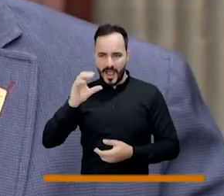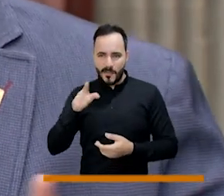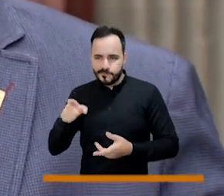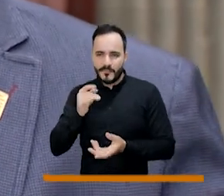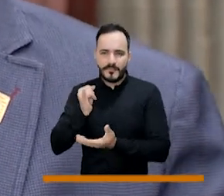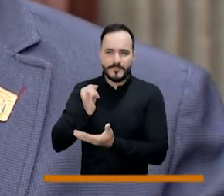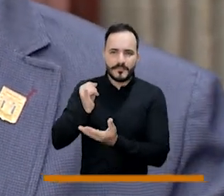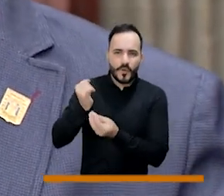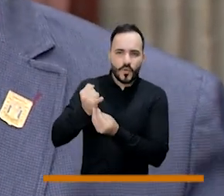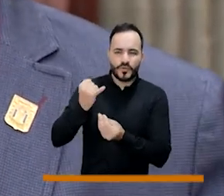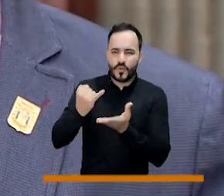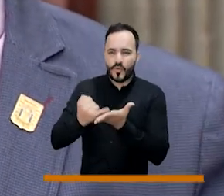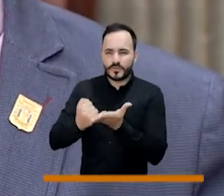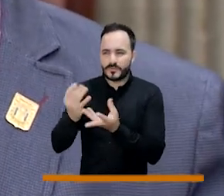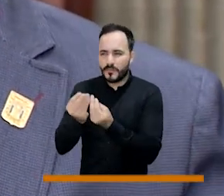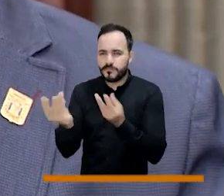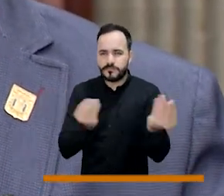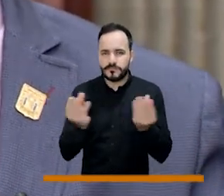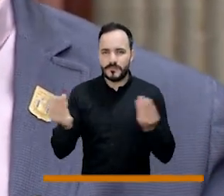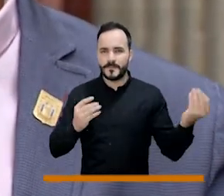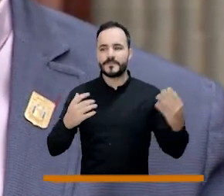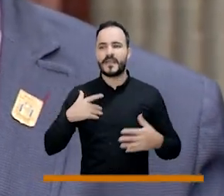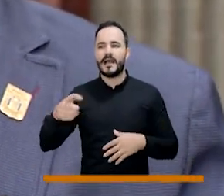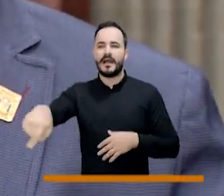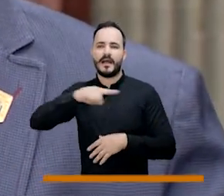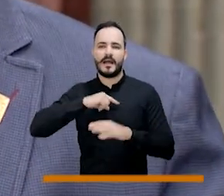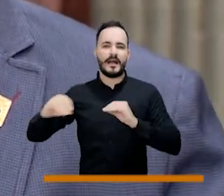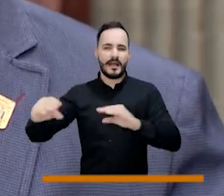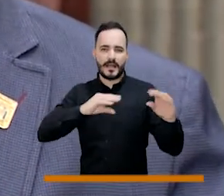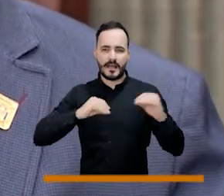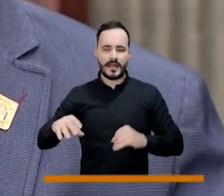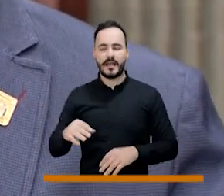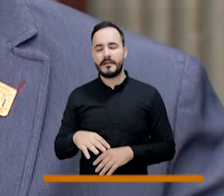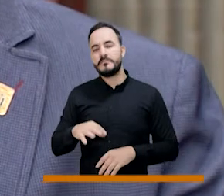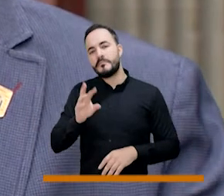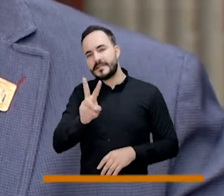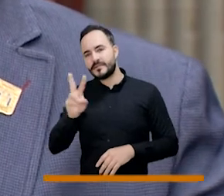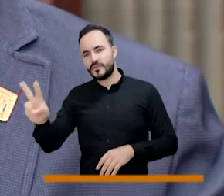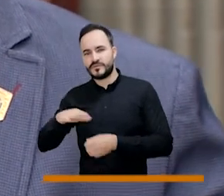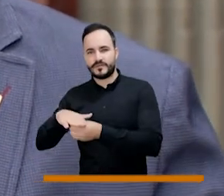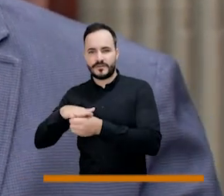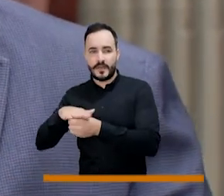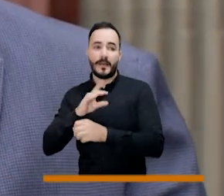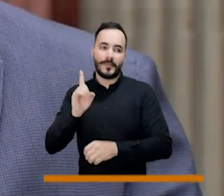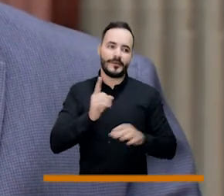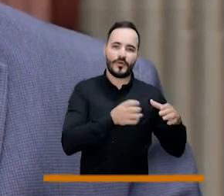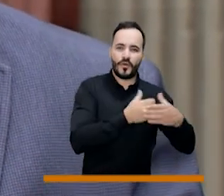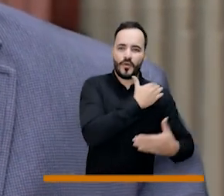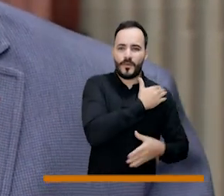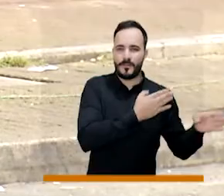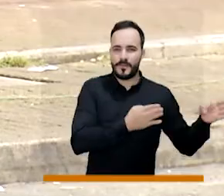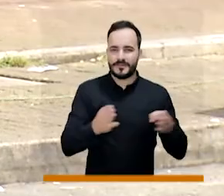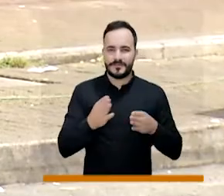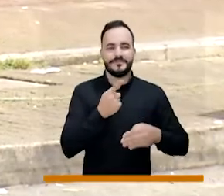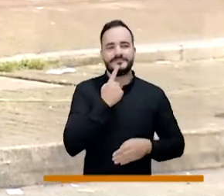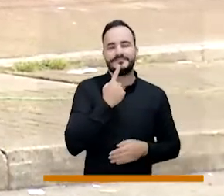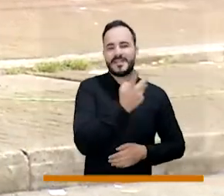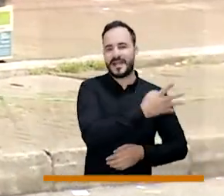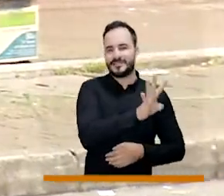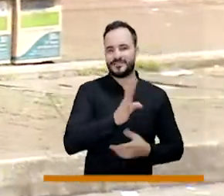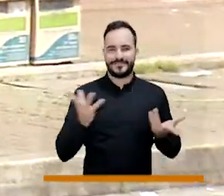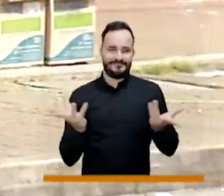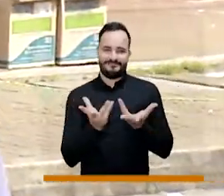Entonces, para los líderes y los habitantes de la comuna se habla entre 21 a 22 barrios. Planeación plantea que son 14. Oiga, bueno, ahí vamos en